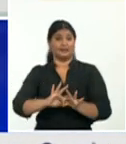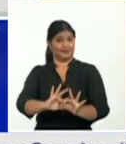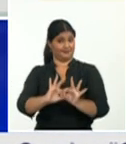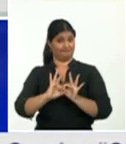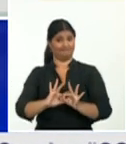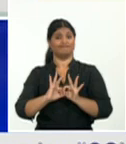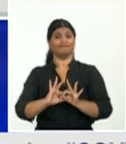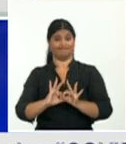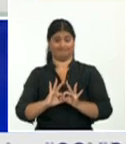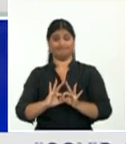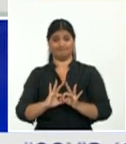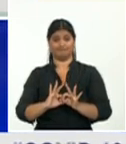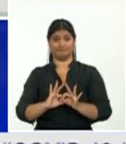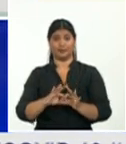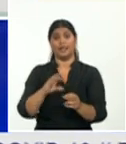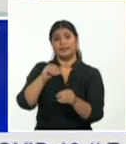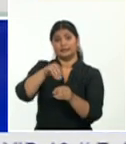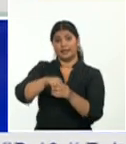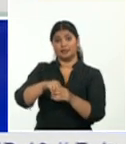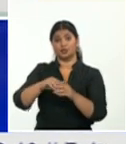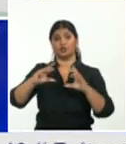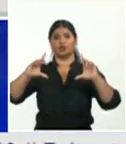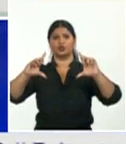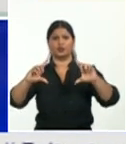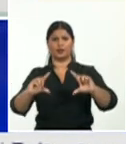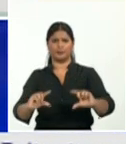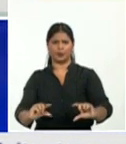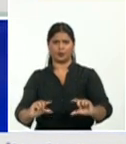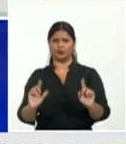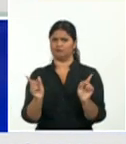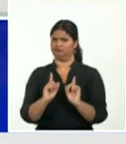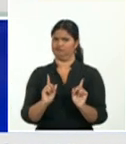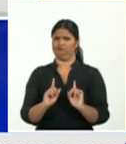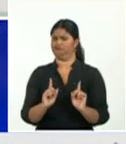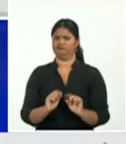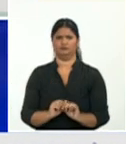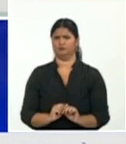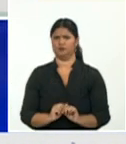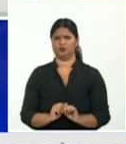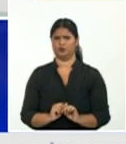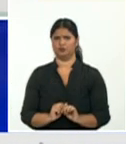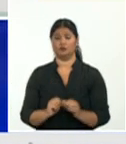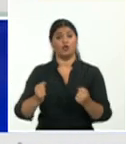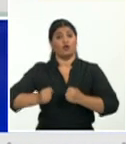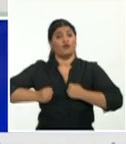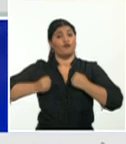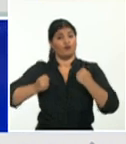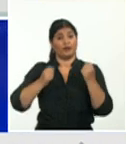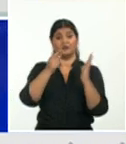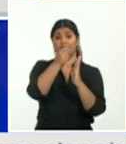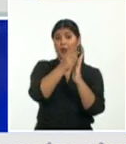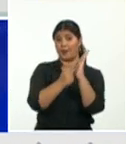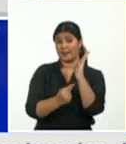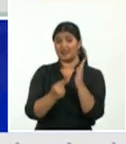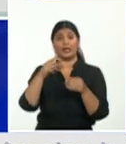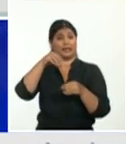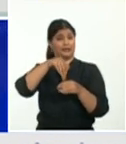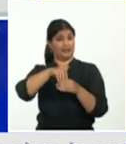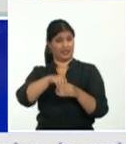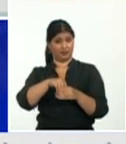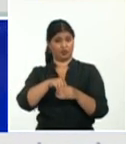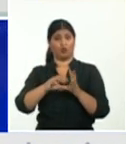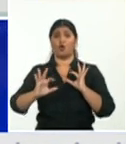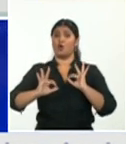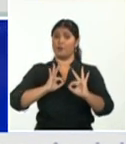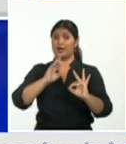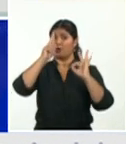que se disminuya en lo más mínimo las medidas que se han tomado y que se van a seguir tomando, como sabemos